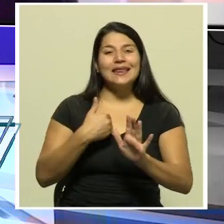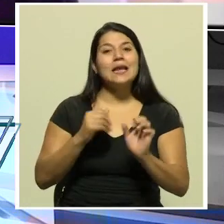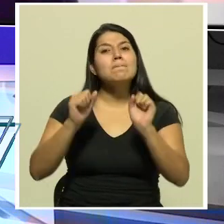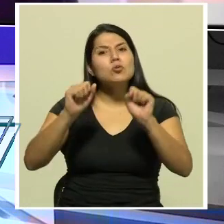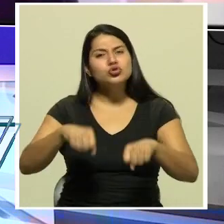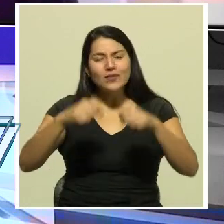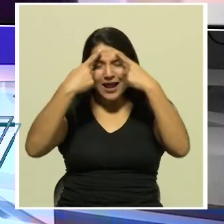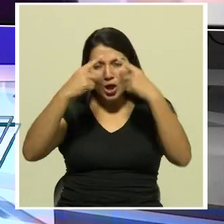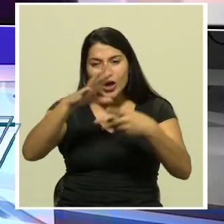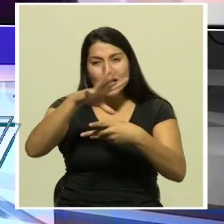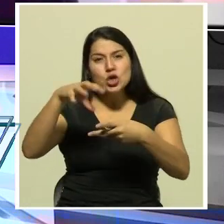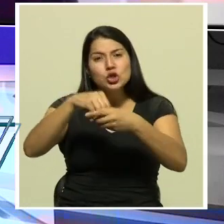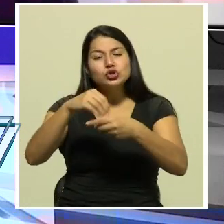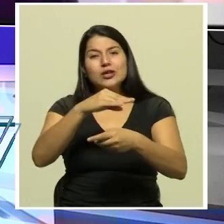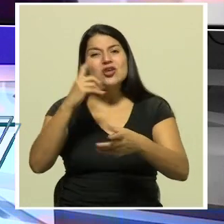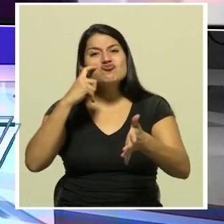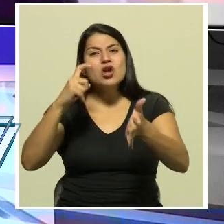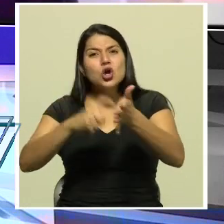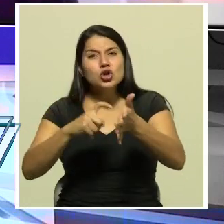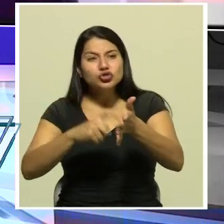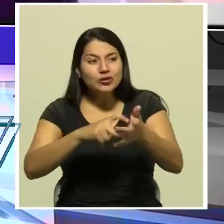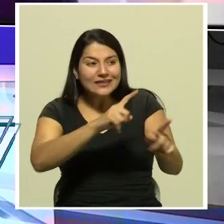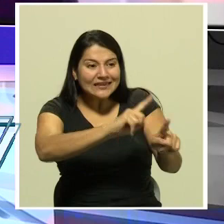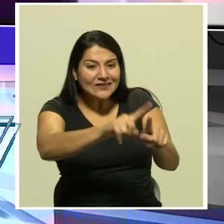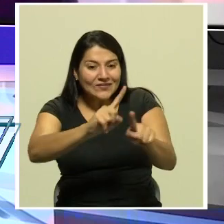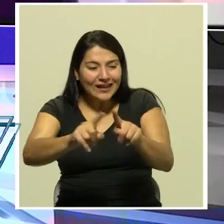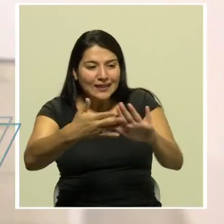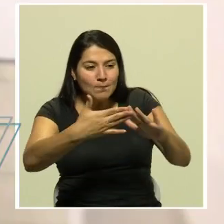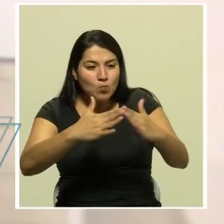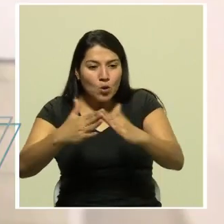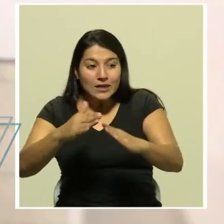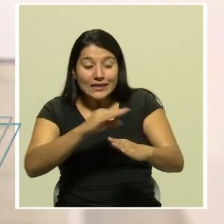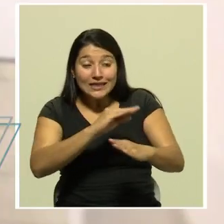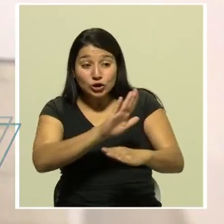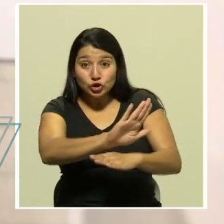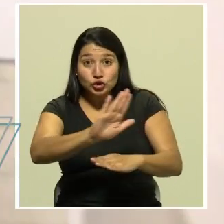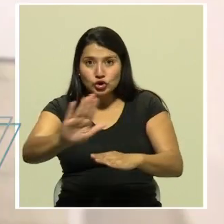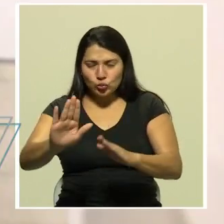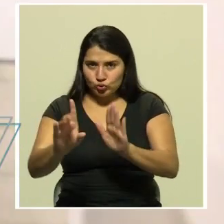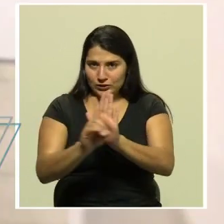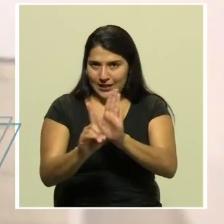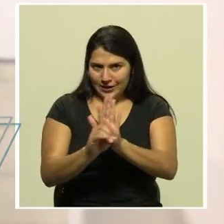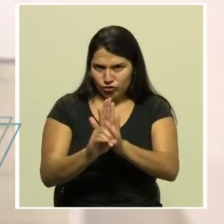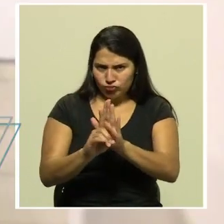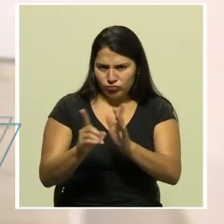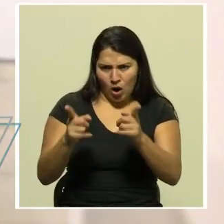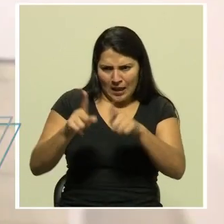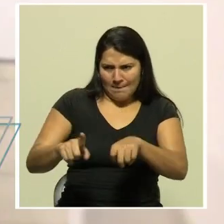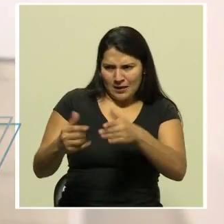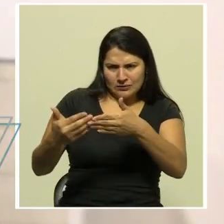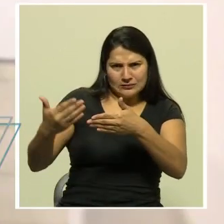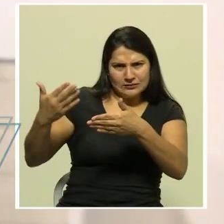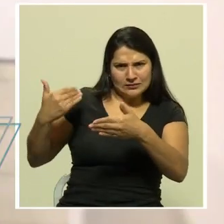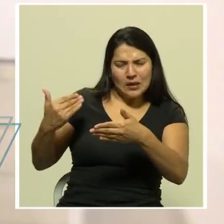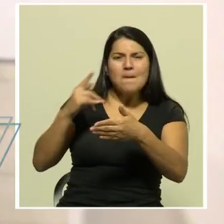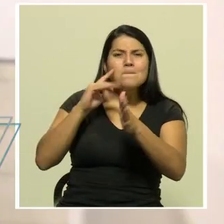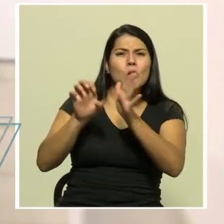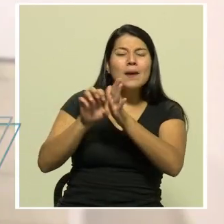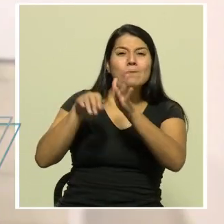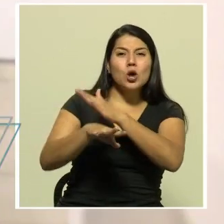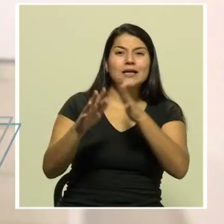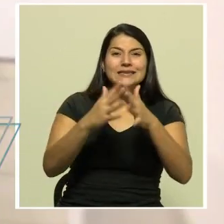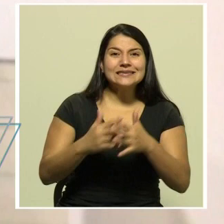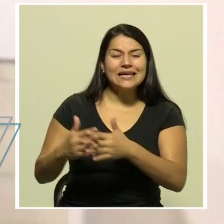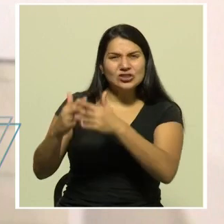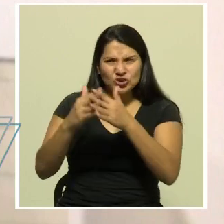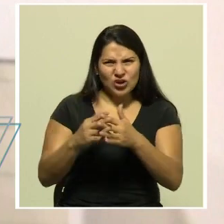inclusión y reconocimiento de sus poblaciones y sus derechos, ¿verdad? Lo que ha pasado en las últimas semanas, en el caso de los Estados Unidos, con